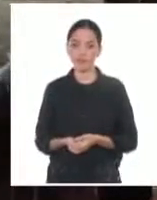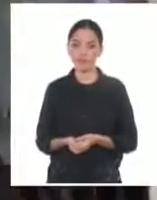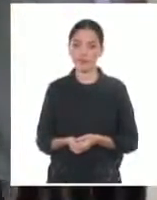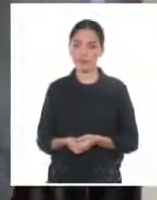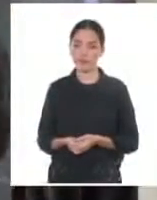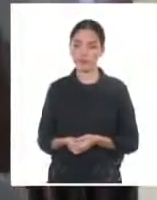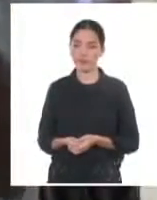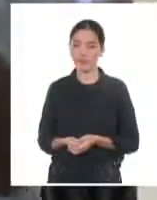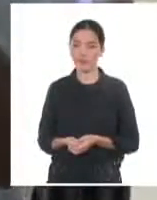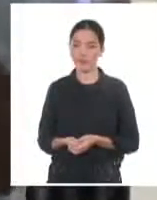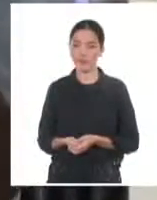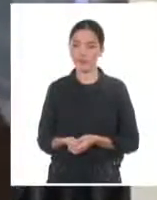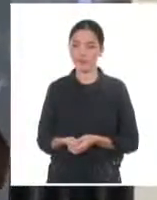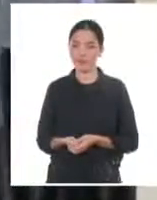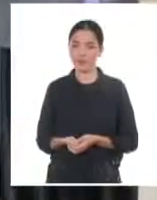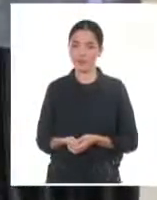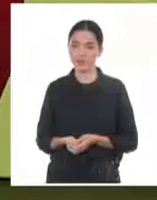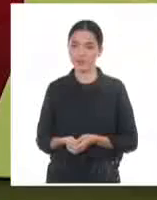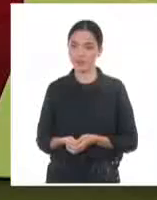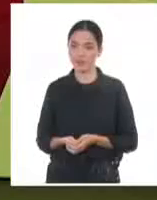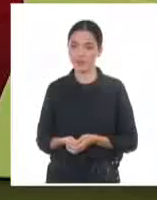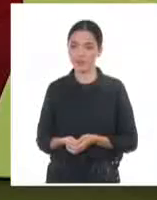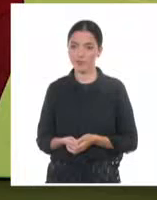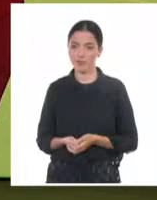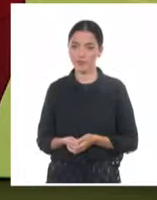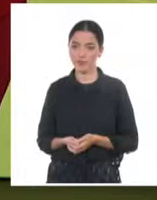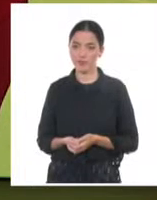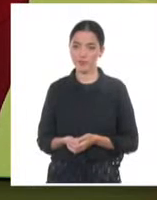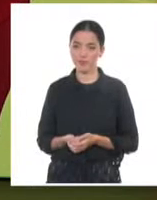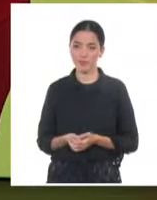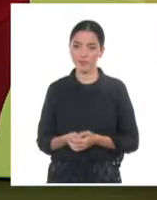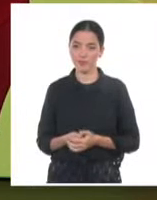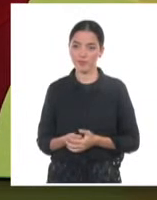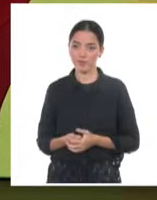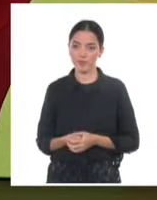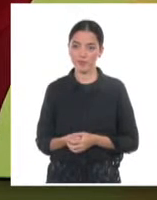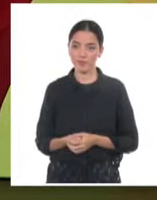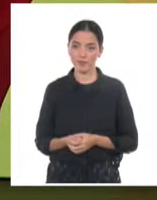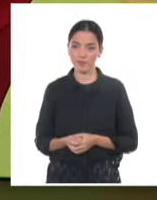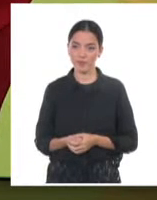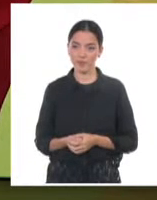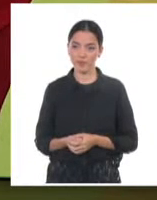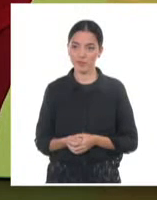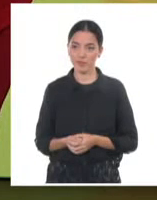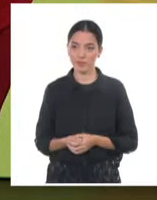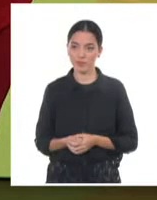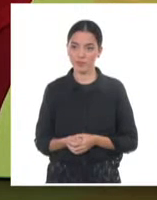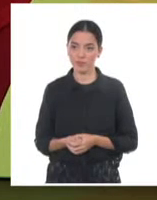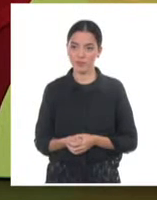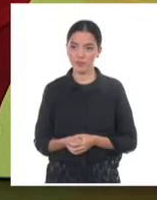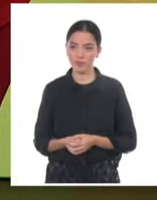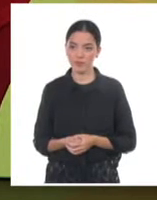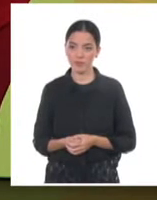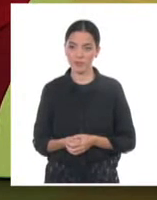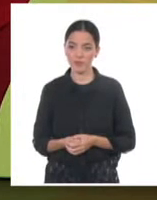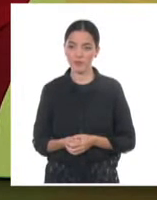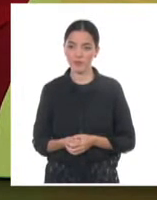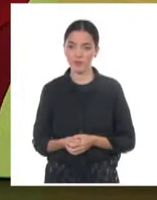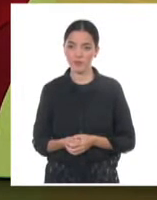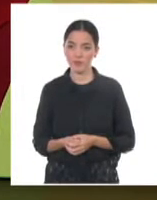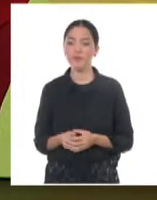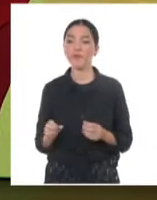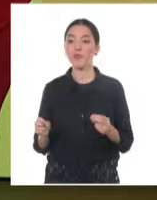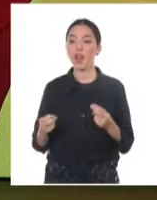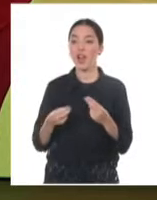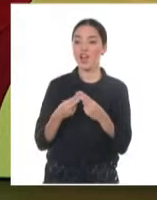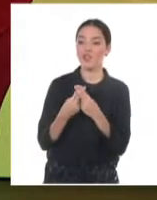Canal Cubano de Noticias. Los saberes que se socializan en las comisiones y los talleres son la